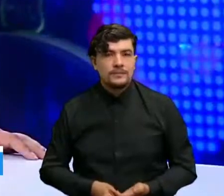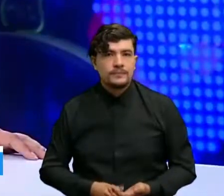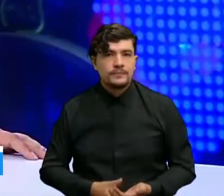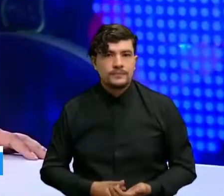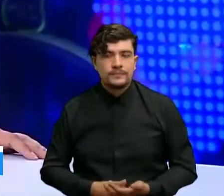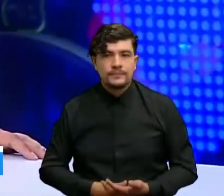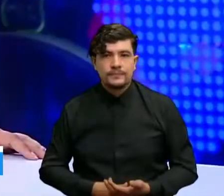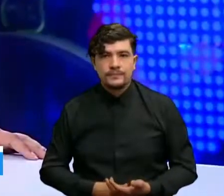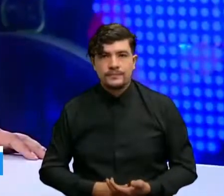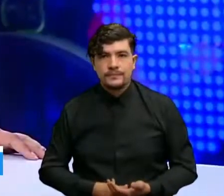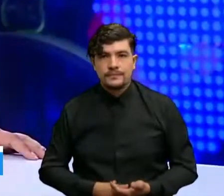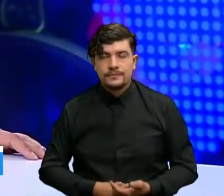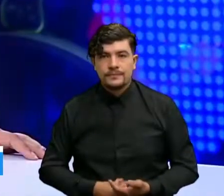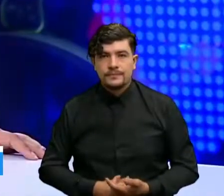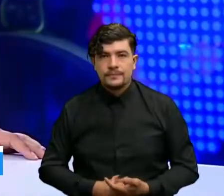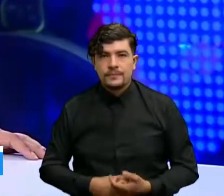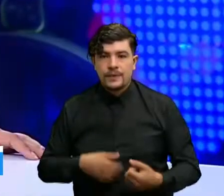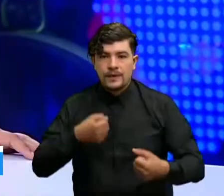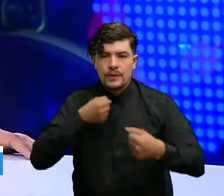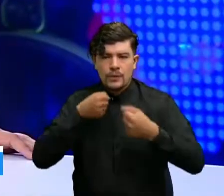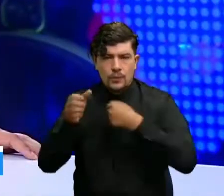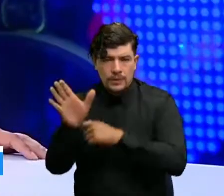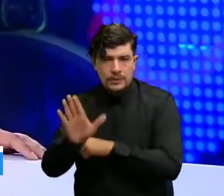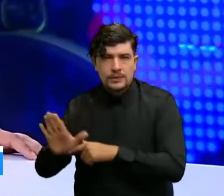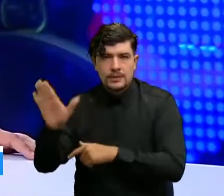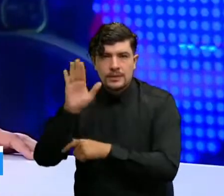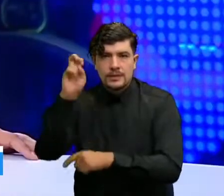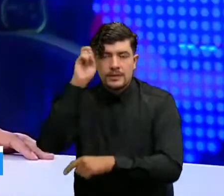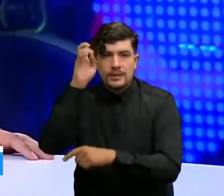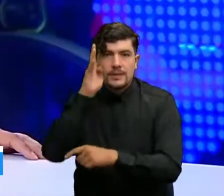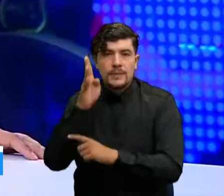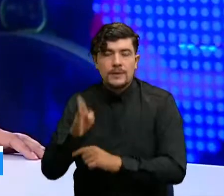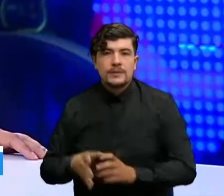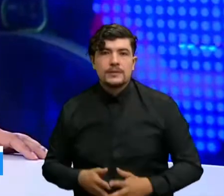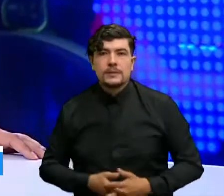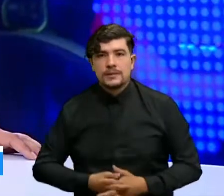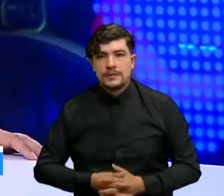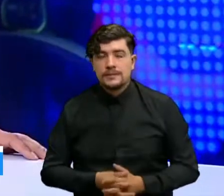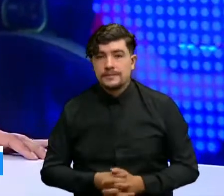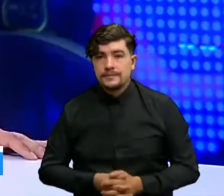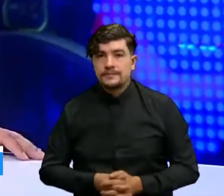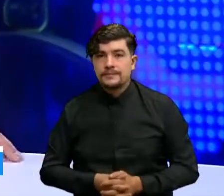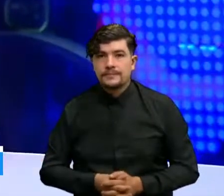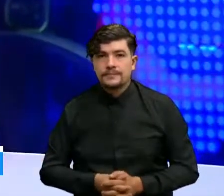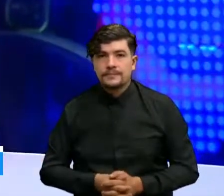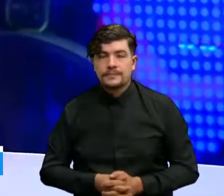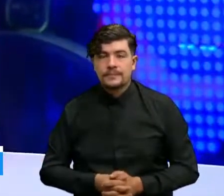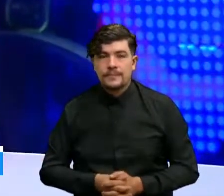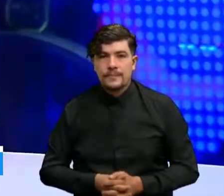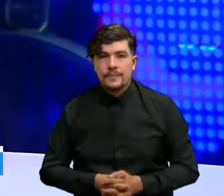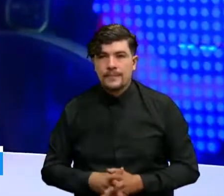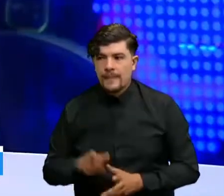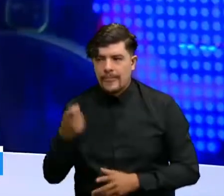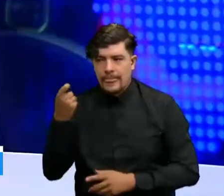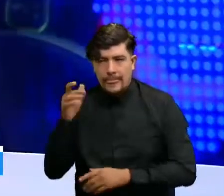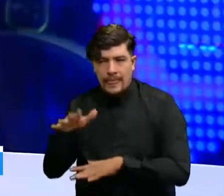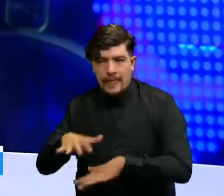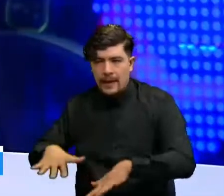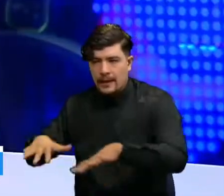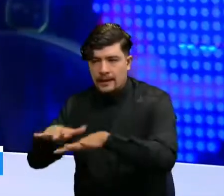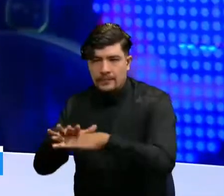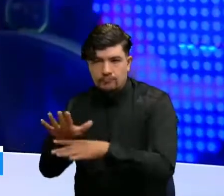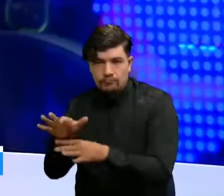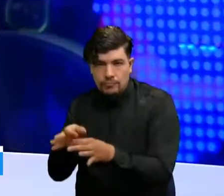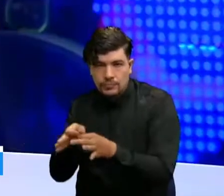Volvemos a las noticias de Norte de Santander. Millonarias pérdidas ha dejado las fuertes granizadas registradas en la zona rural del municipio de